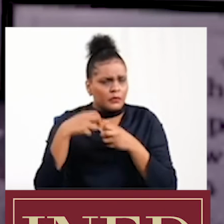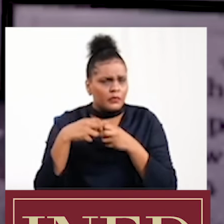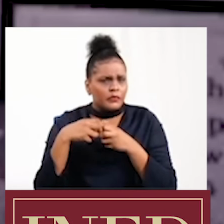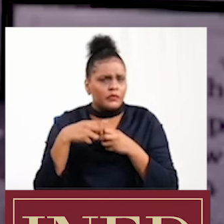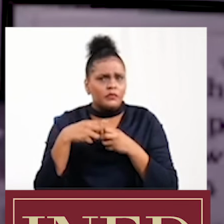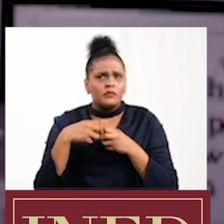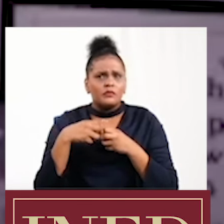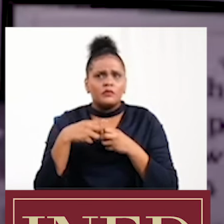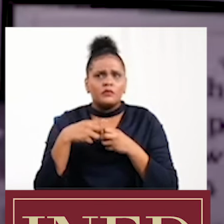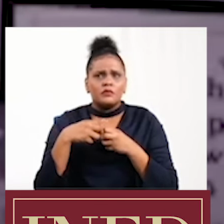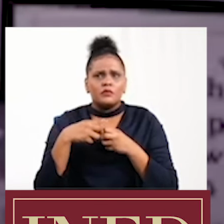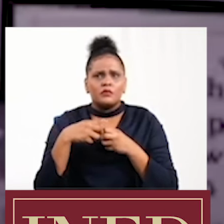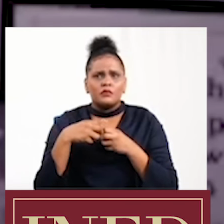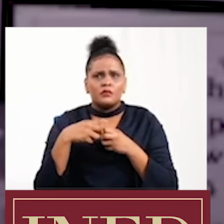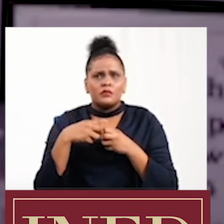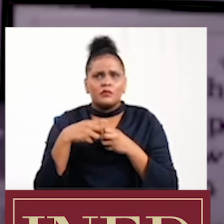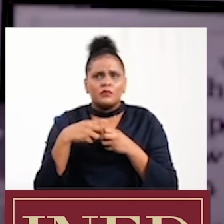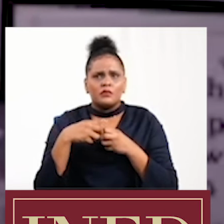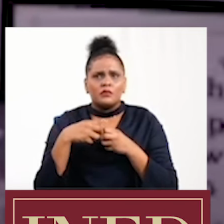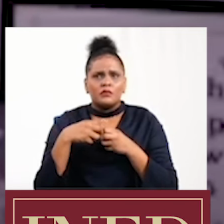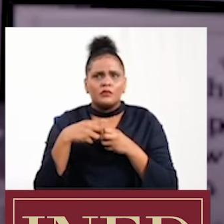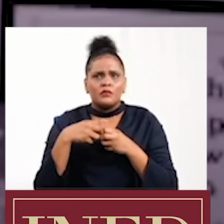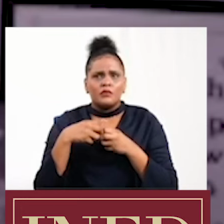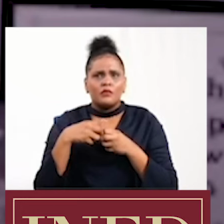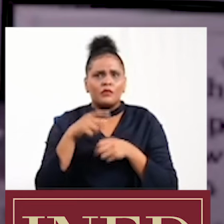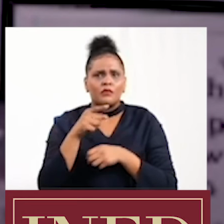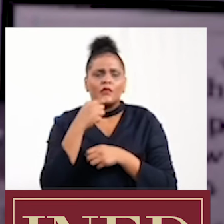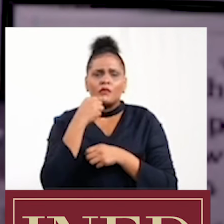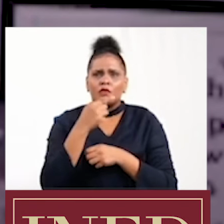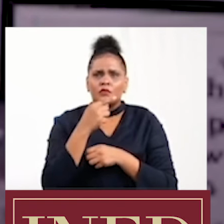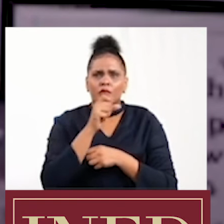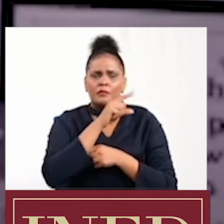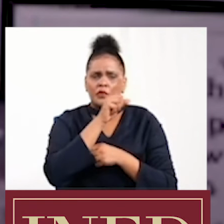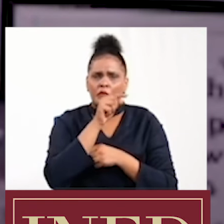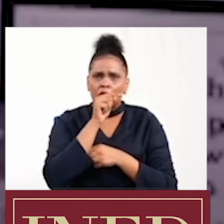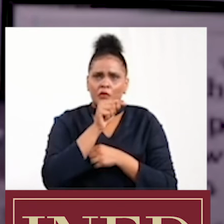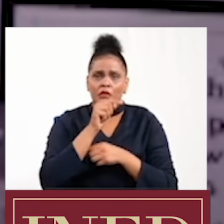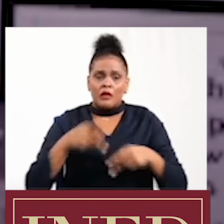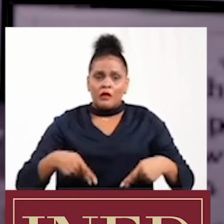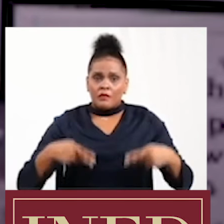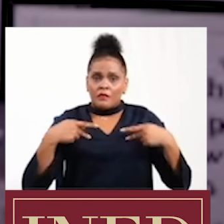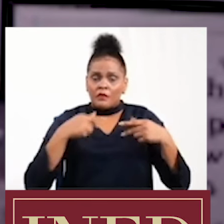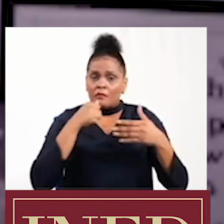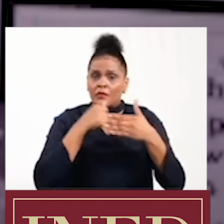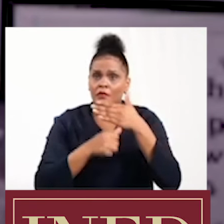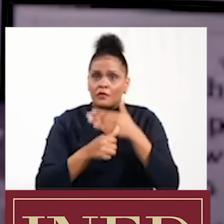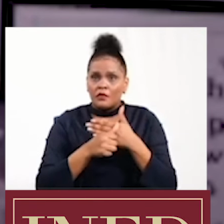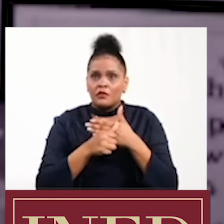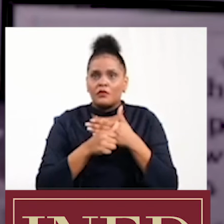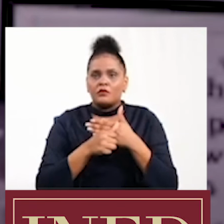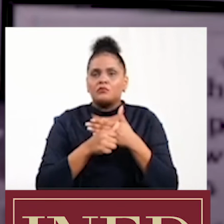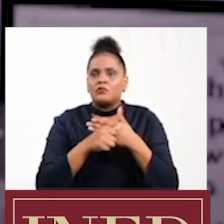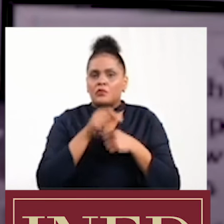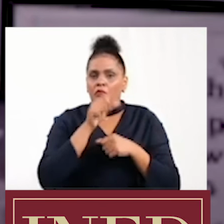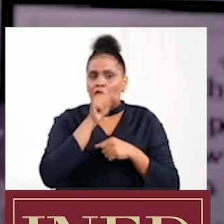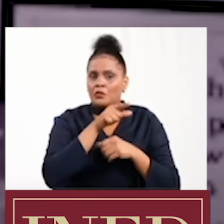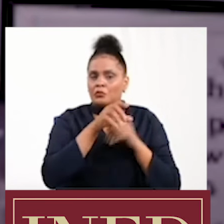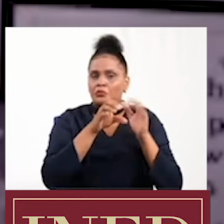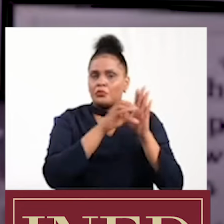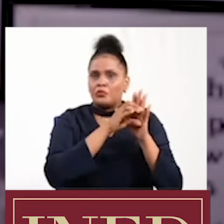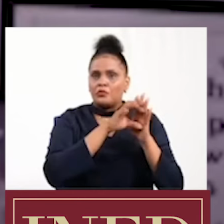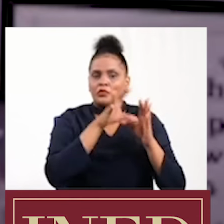a ver trato de intentando precisar la pregunta yo diría que la vida familiar tiene que estructurarse en base